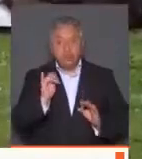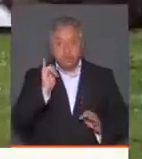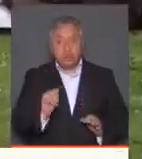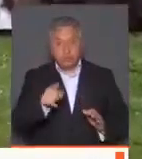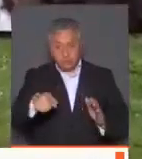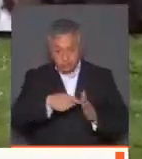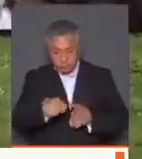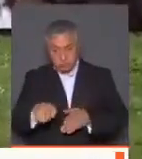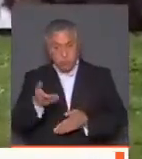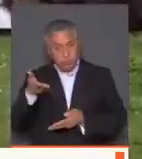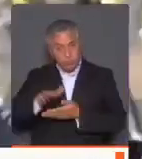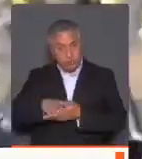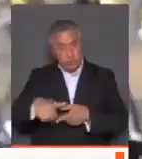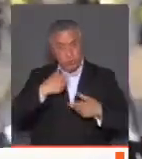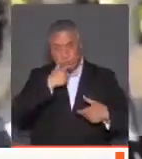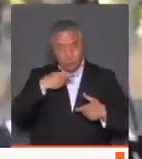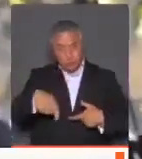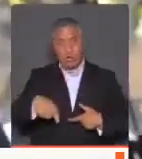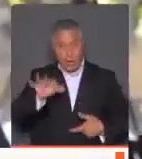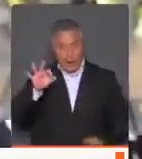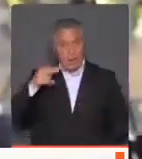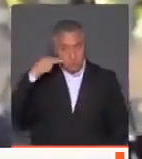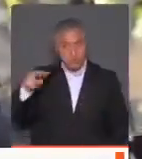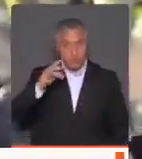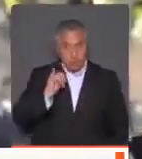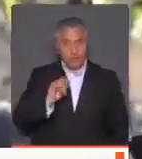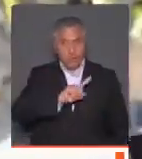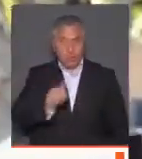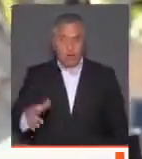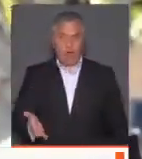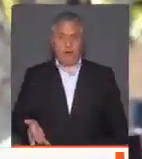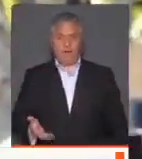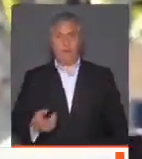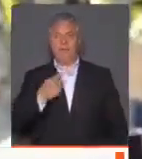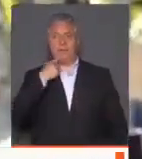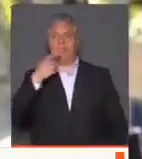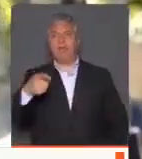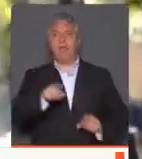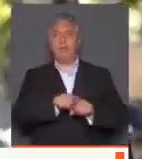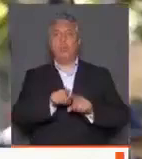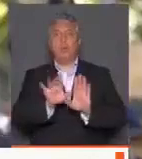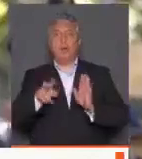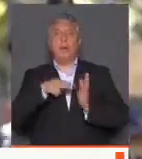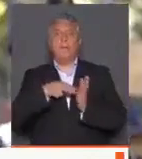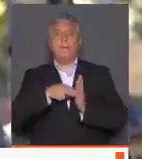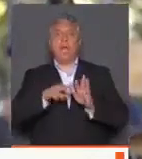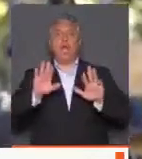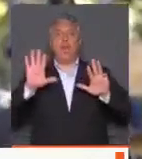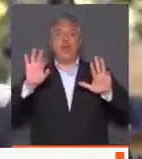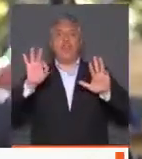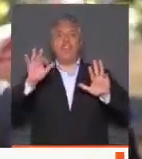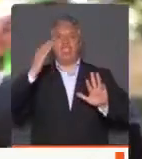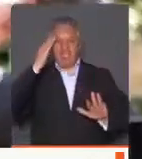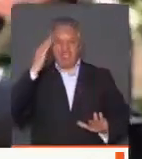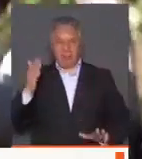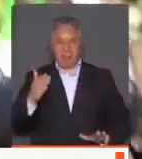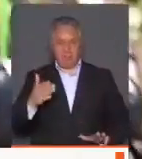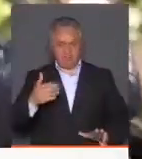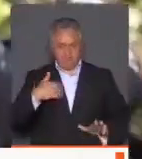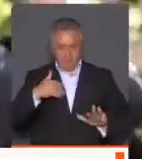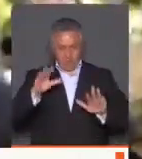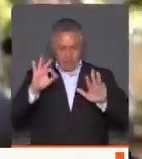pertenecen a Nazario me dijeron que era no en Italia lo encuentro mucho